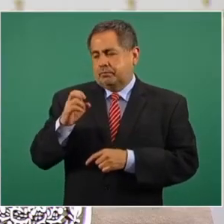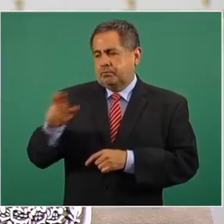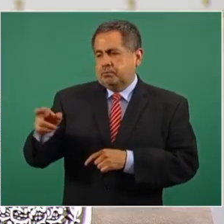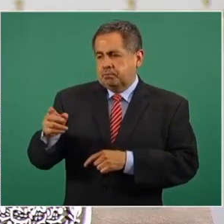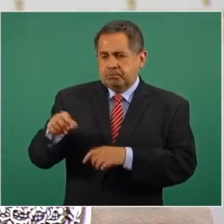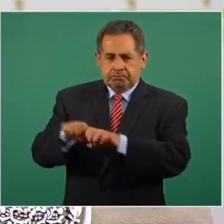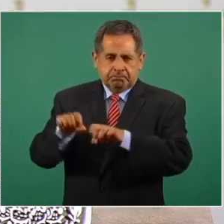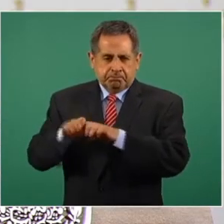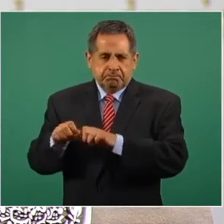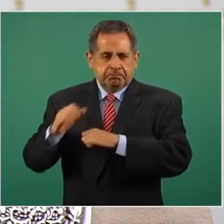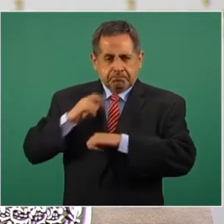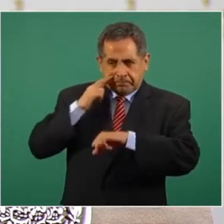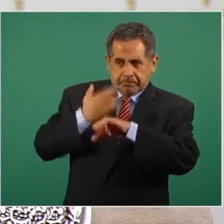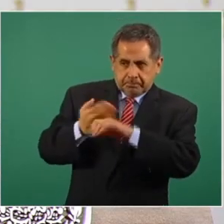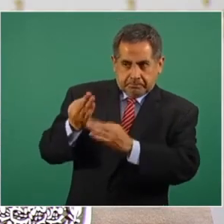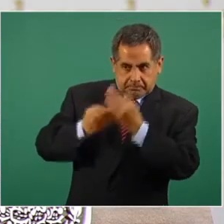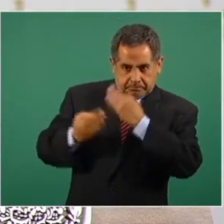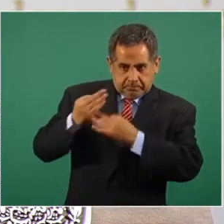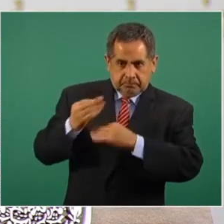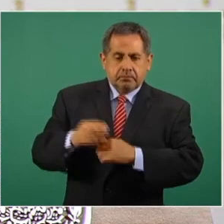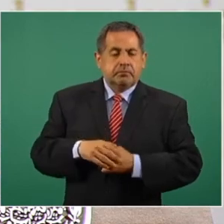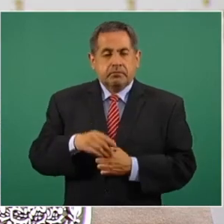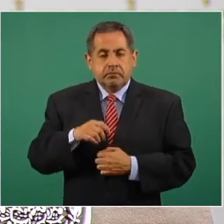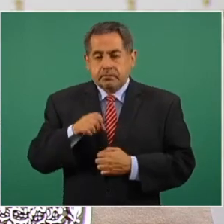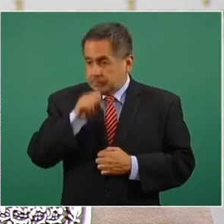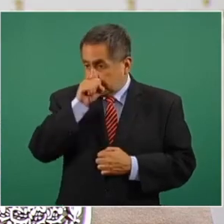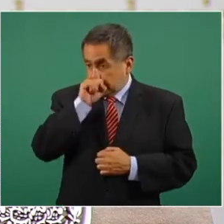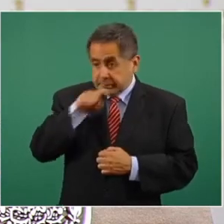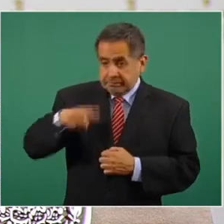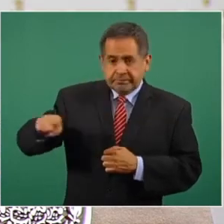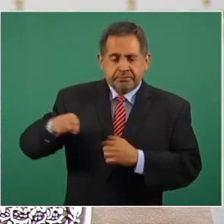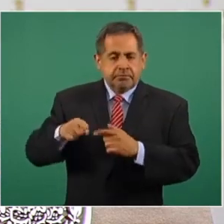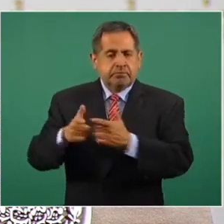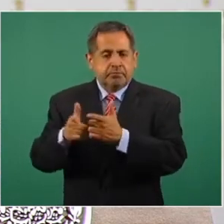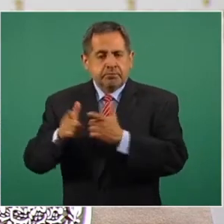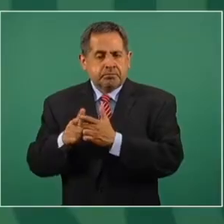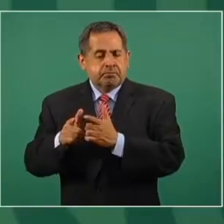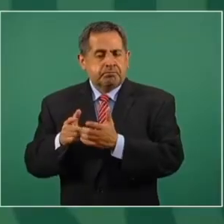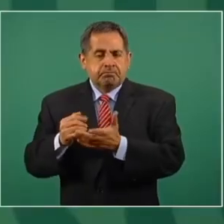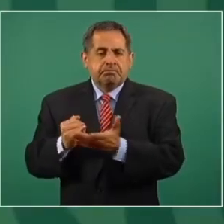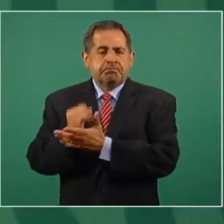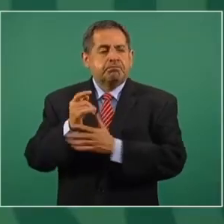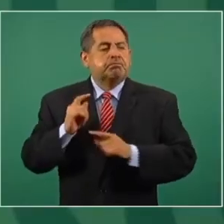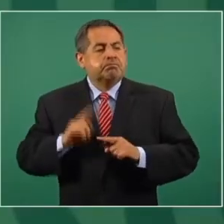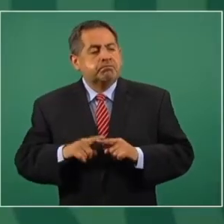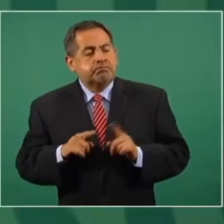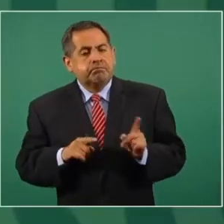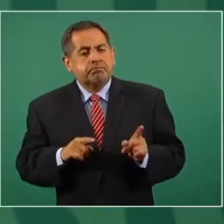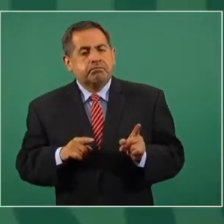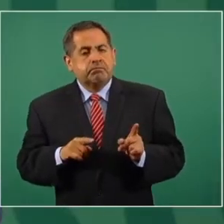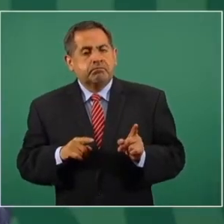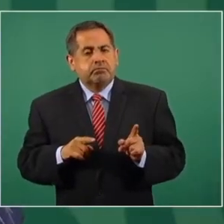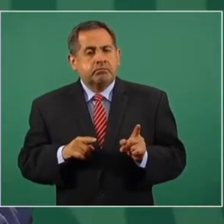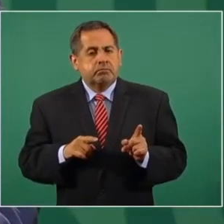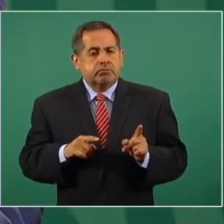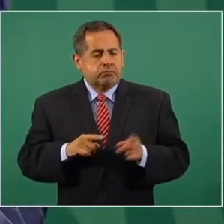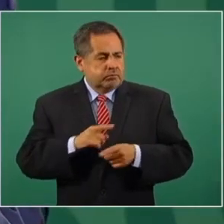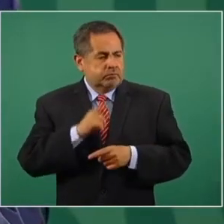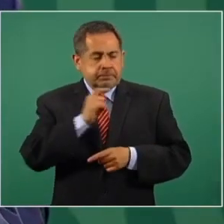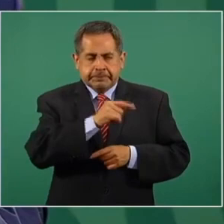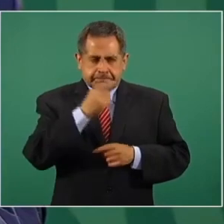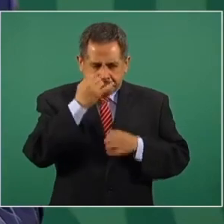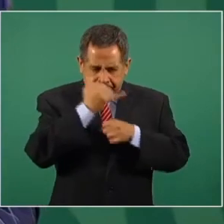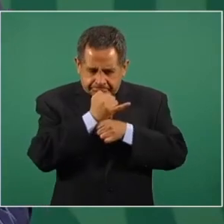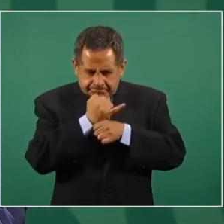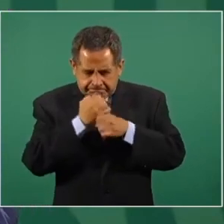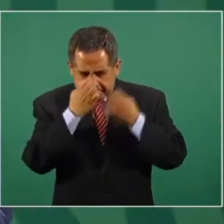y se decidió que participara yo en un proceso de investigación que está